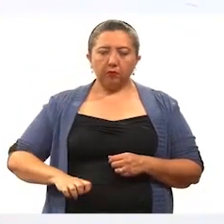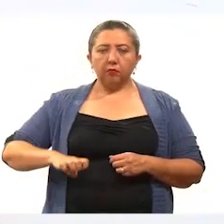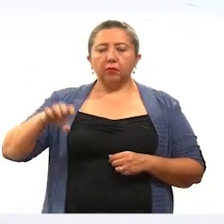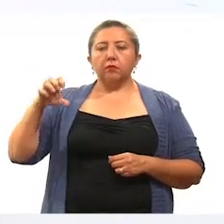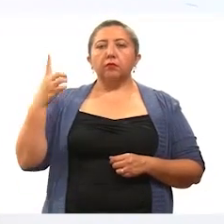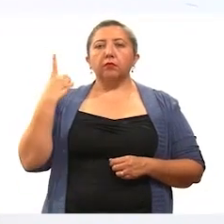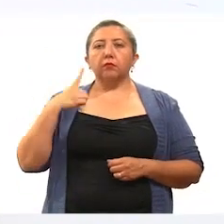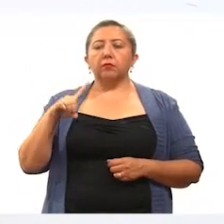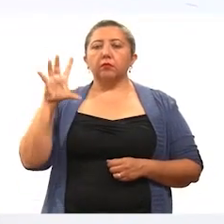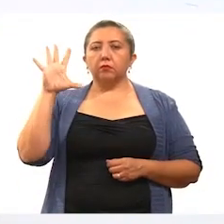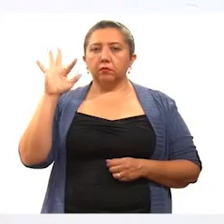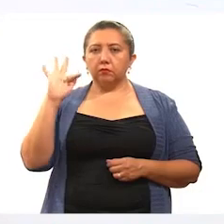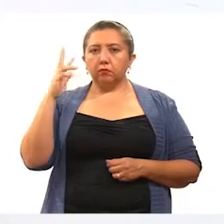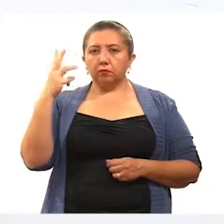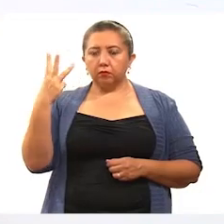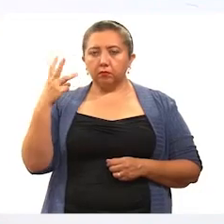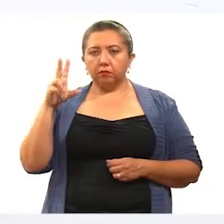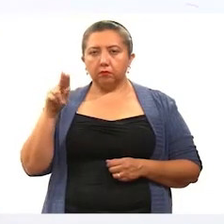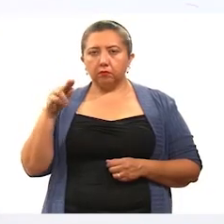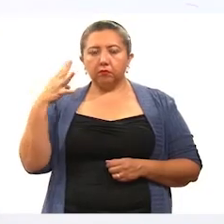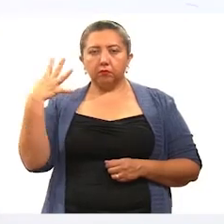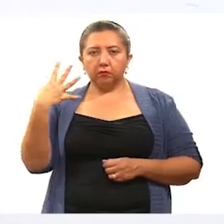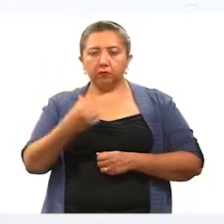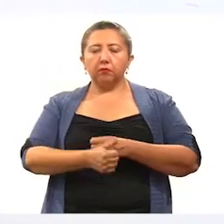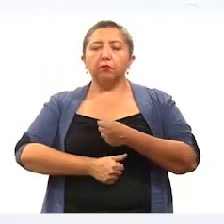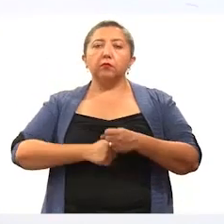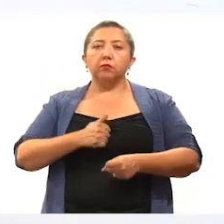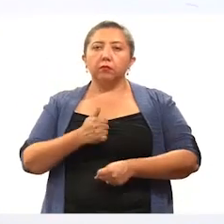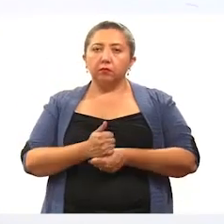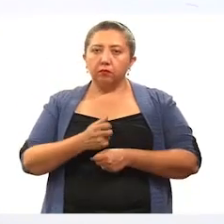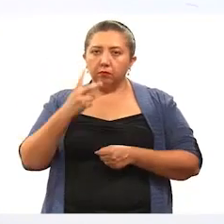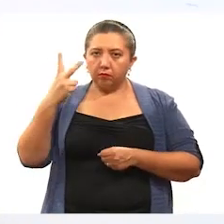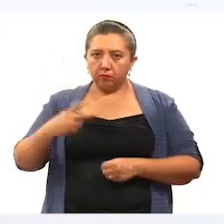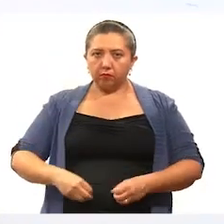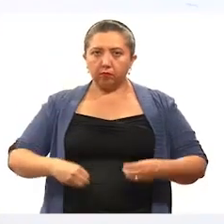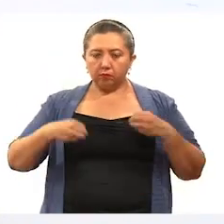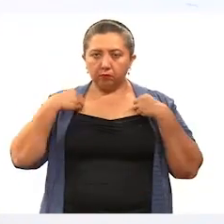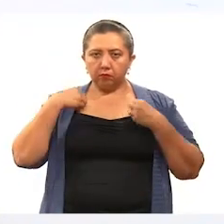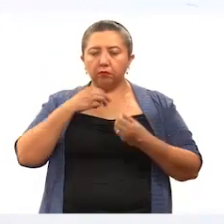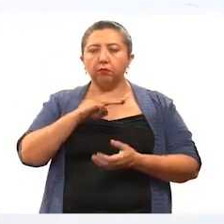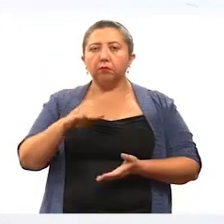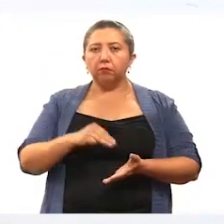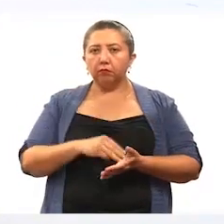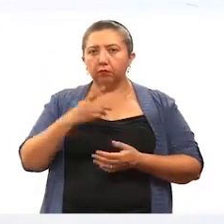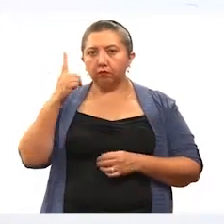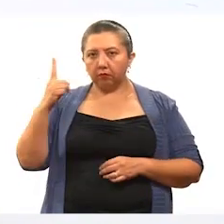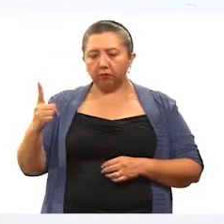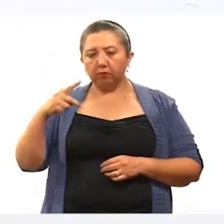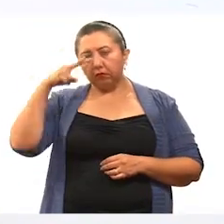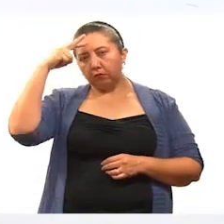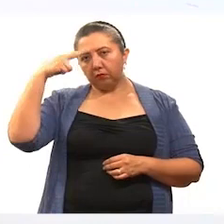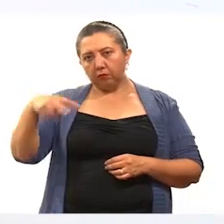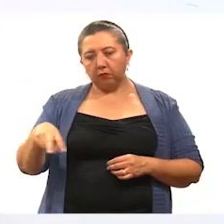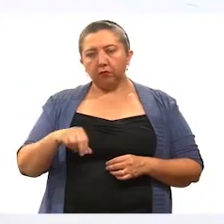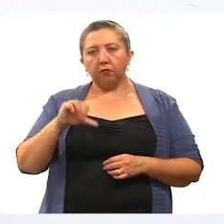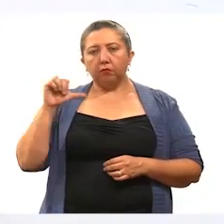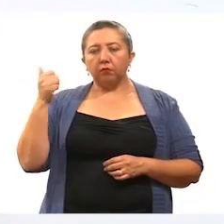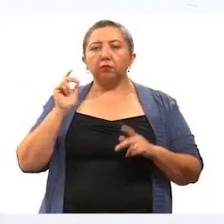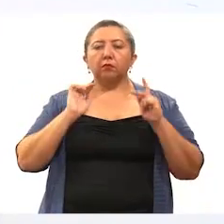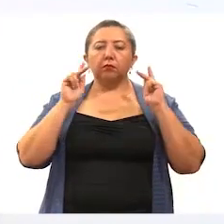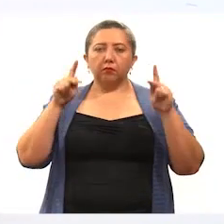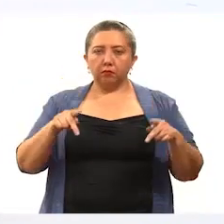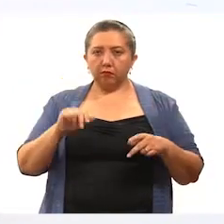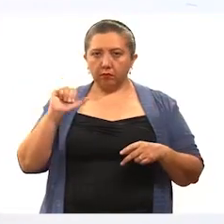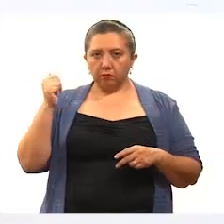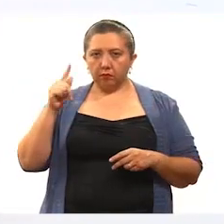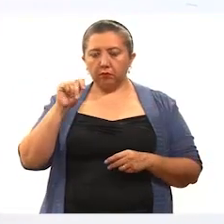de un rango de edad de 43 a 84 años. 2 residían en Mérida, 1 en la Ciudad de México, 1 en